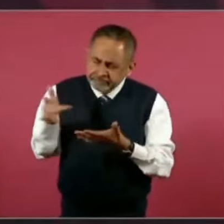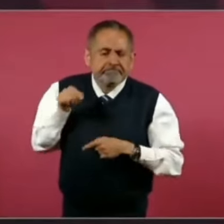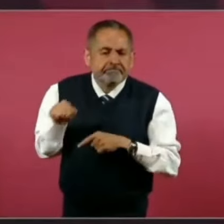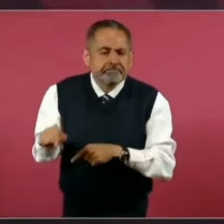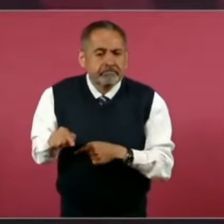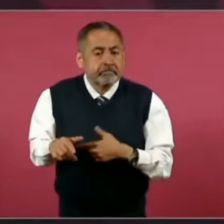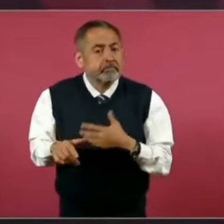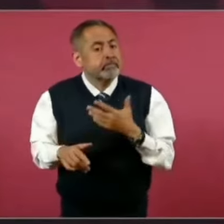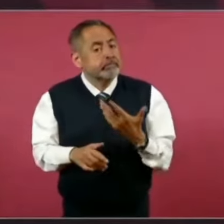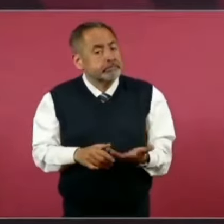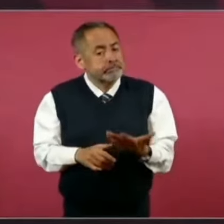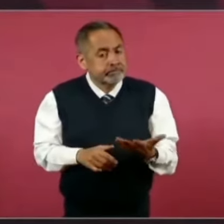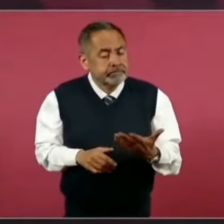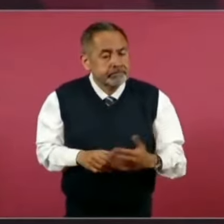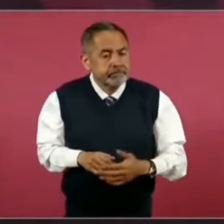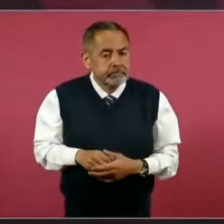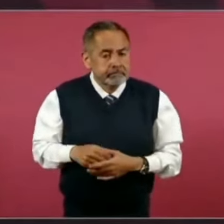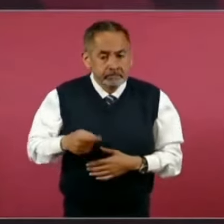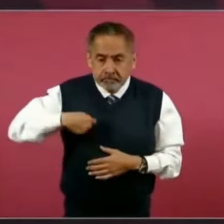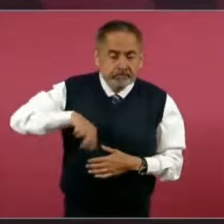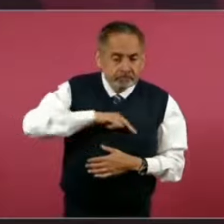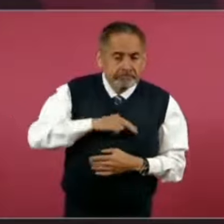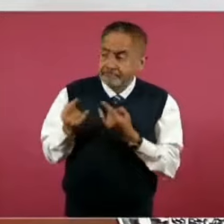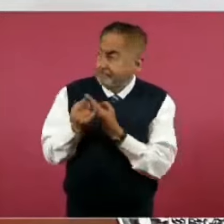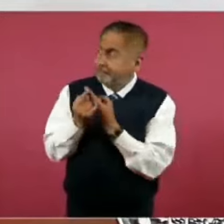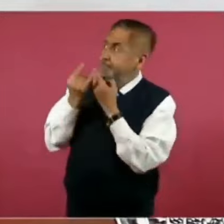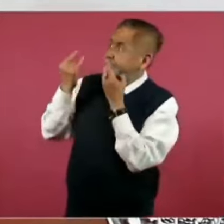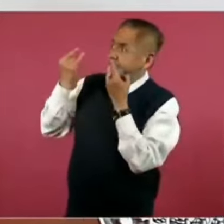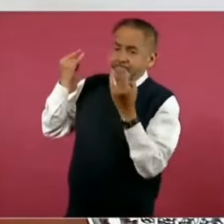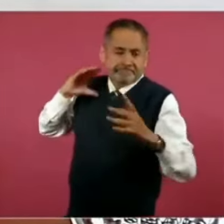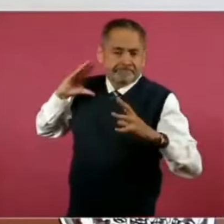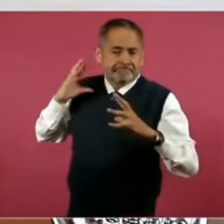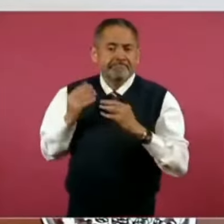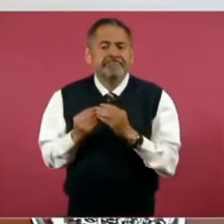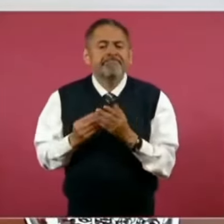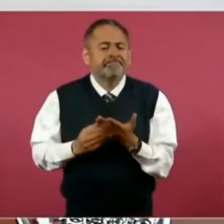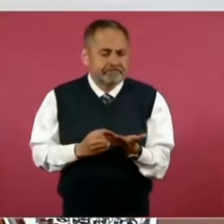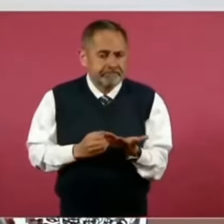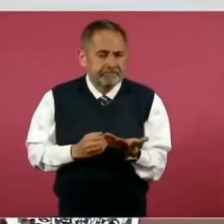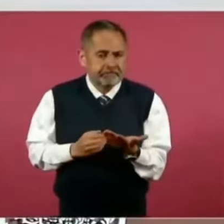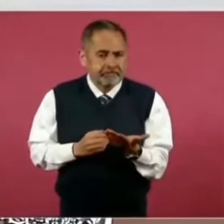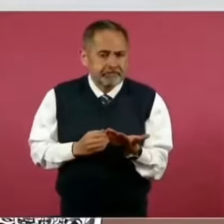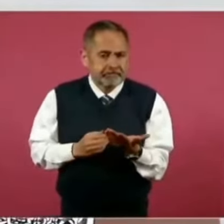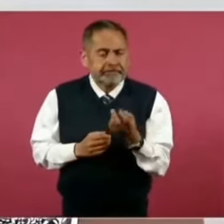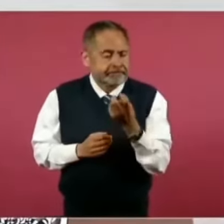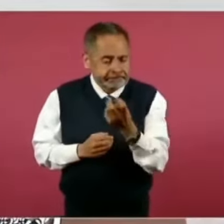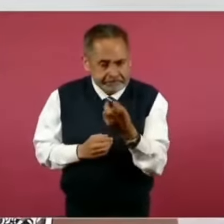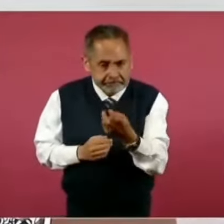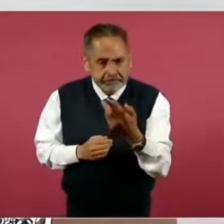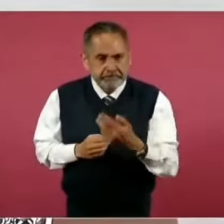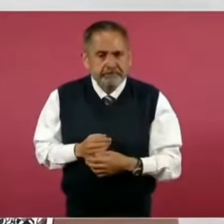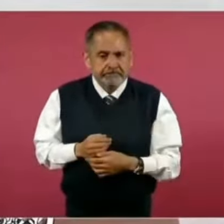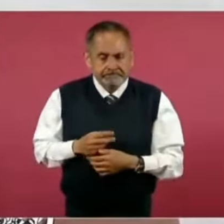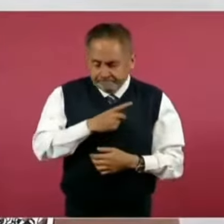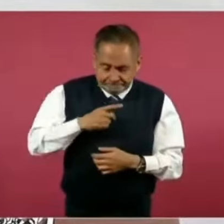Entonces nosotros tenemos esa historia y tenemos por